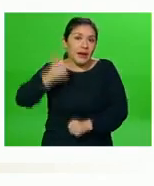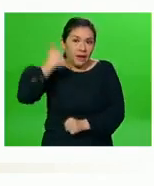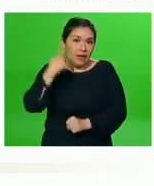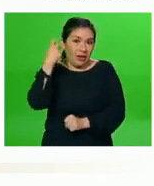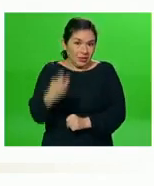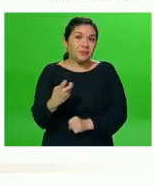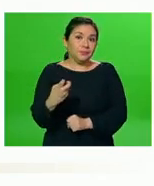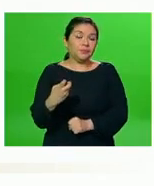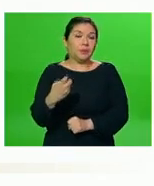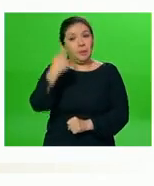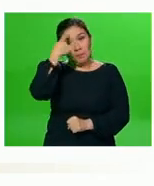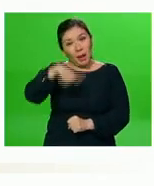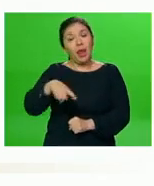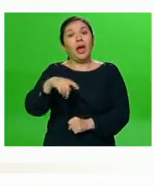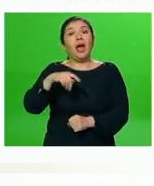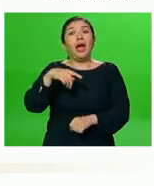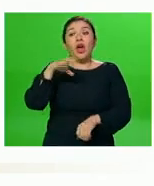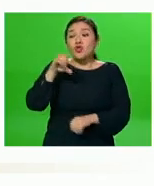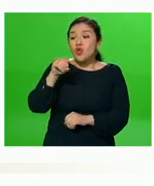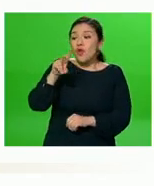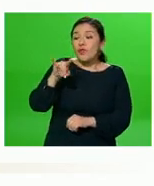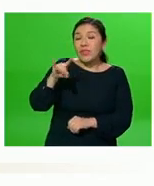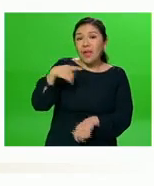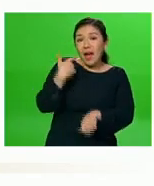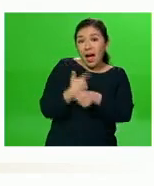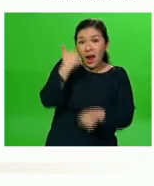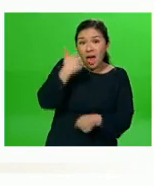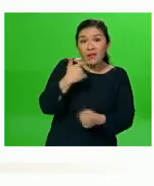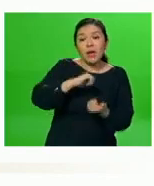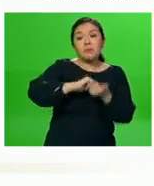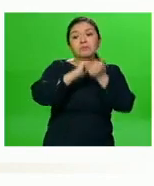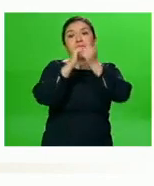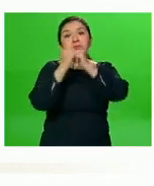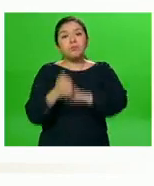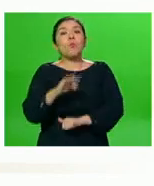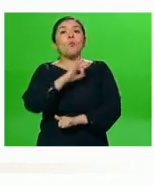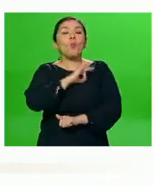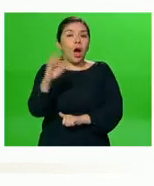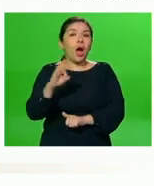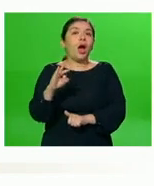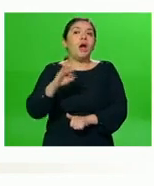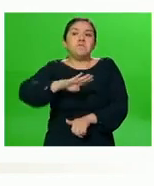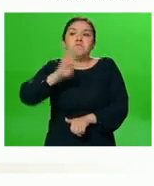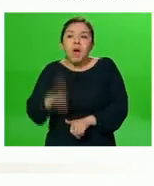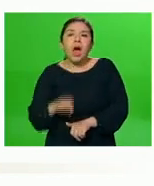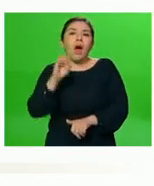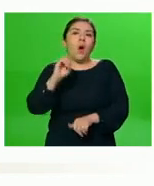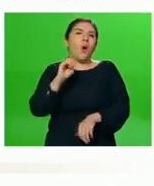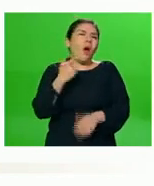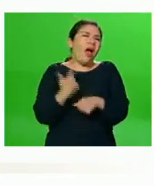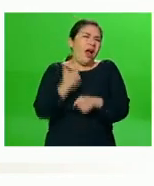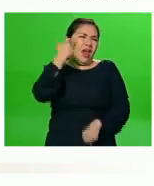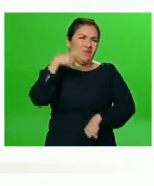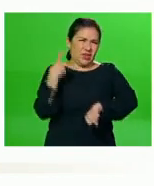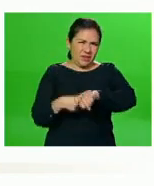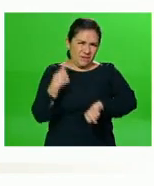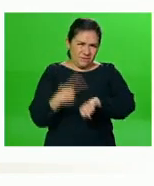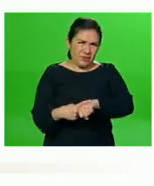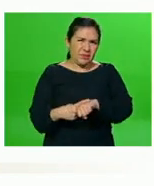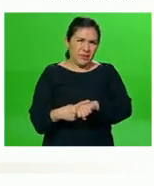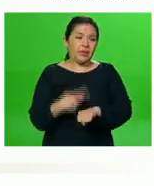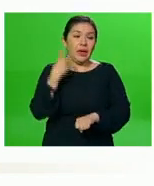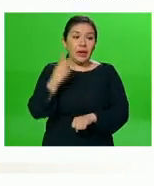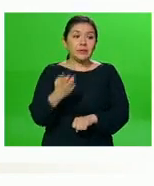grave produzca complicaciones y que entonces puedan fallecer a consecuencia de la enfermedad y como podemos ver en el grupo específico de